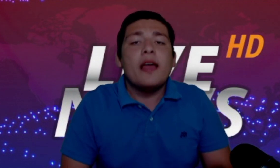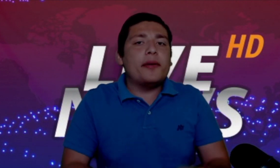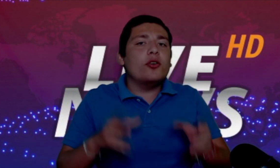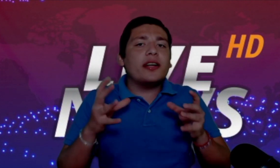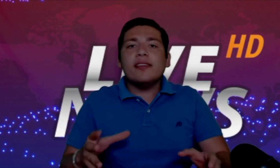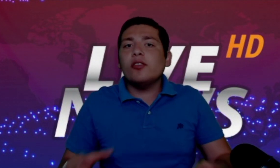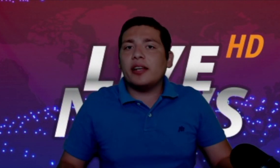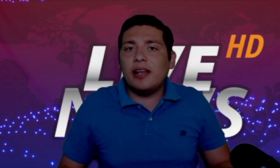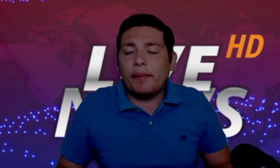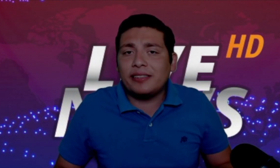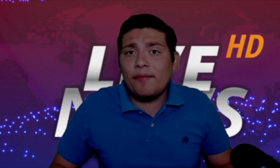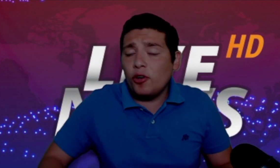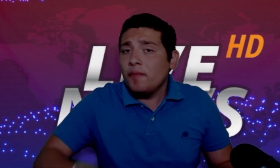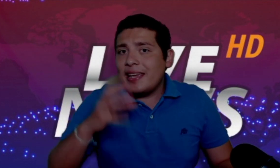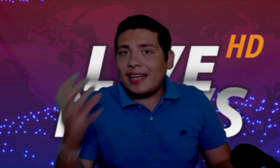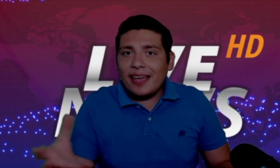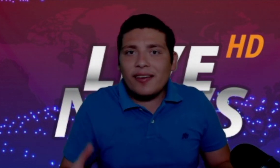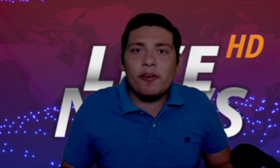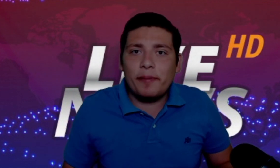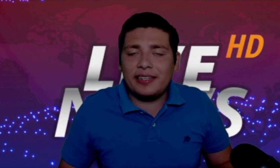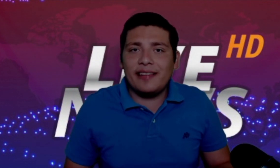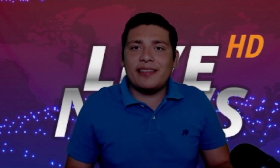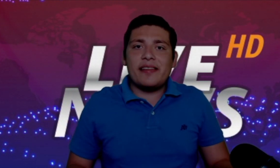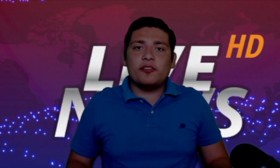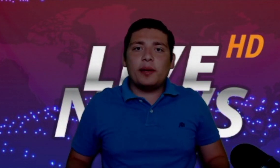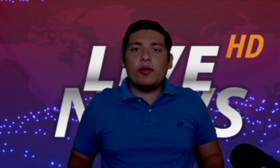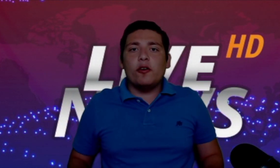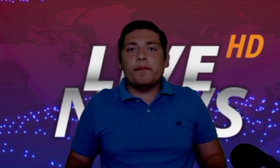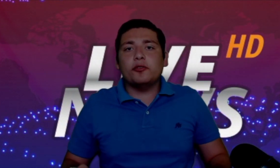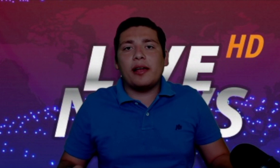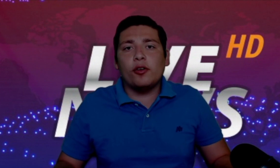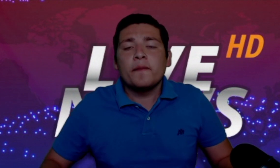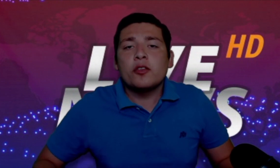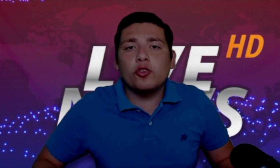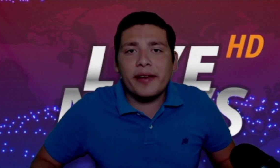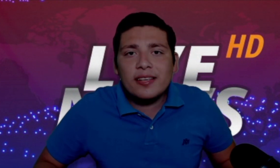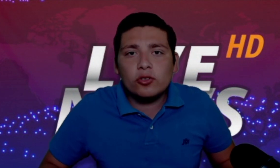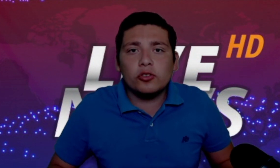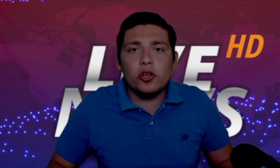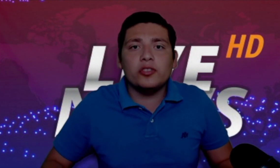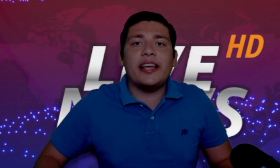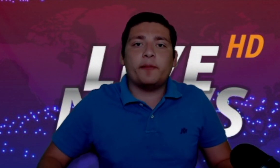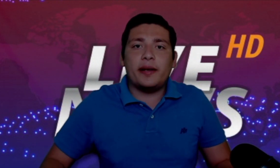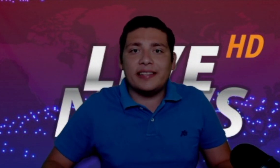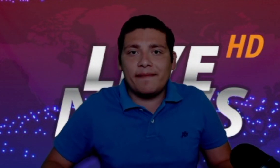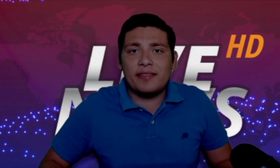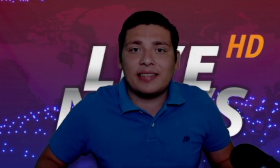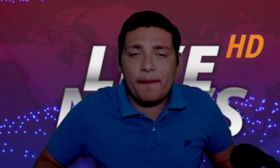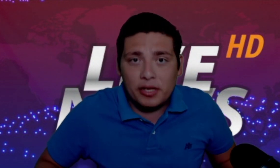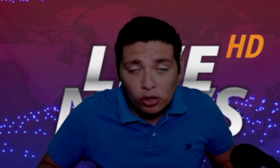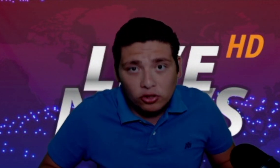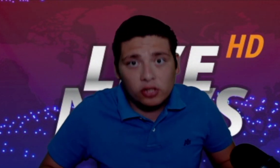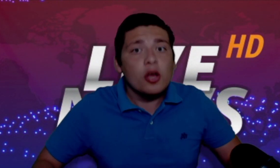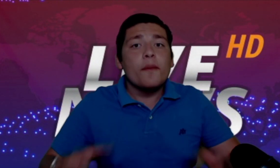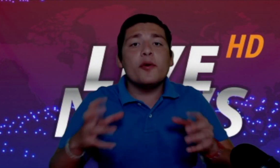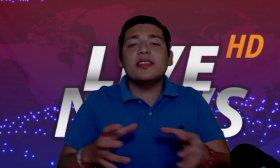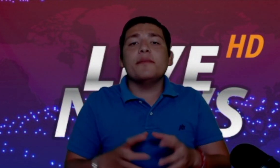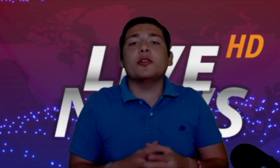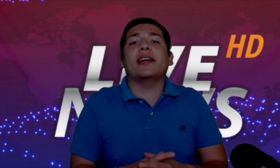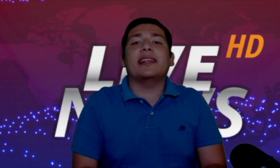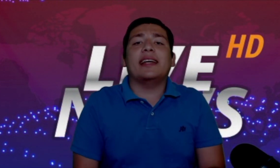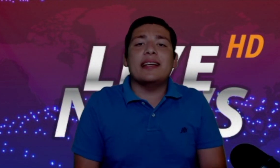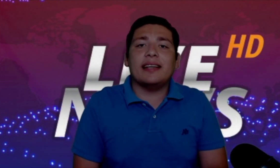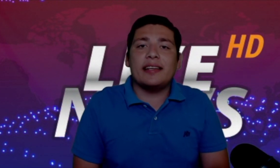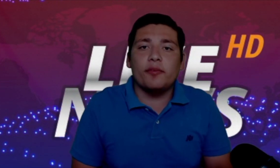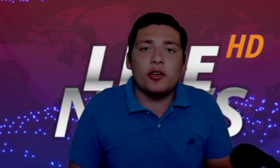prisión. Pero ¿qué es lo que está pasando y qué dijo el presidente Andrés Manuel López Obrador sobre estos dos expresidentes ambiciosos? Pues te